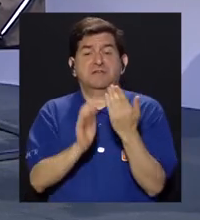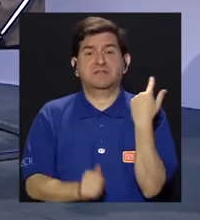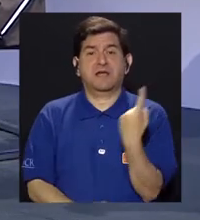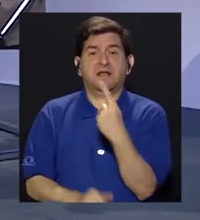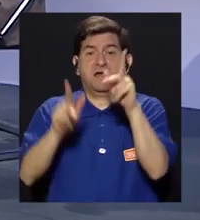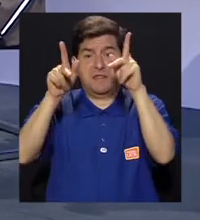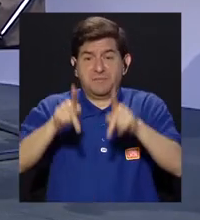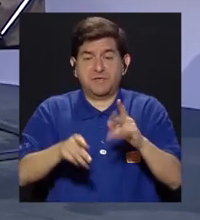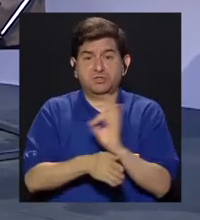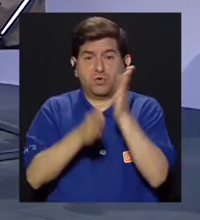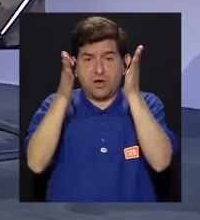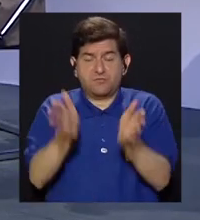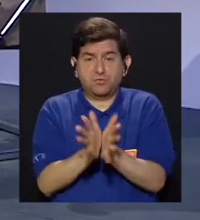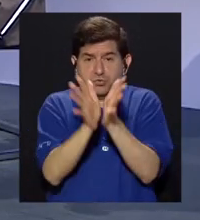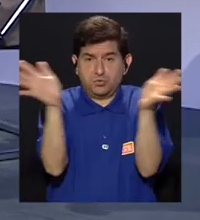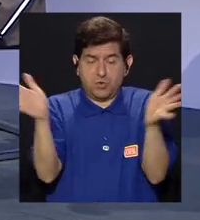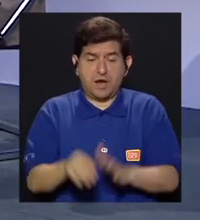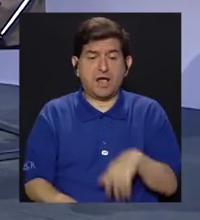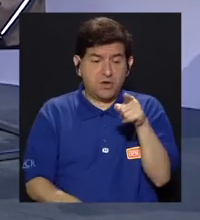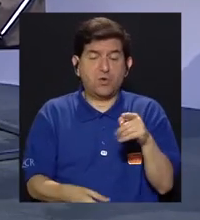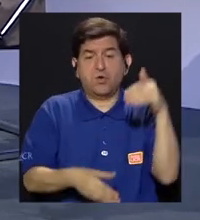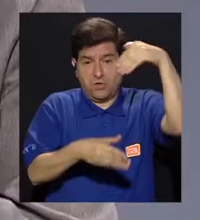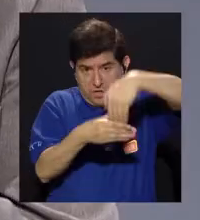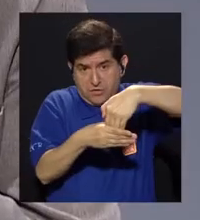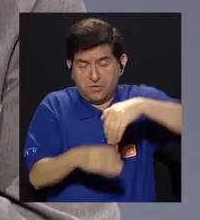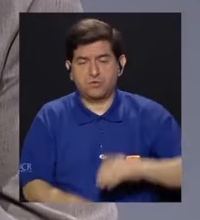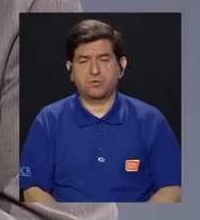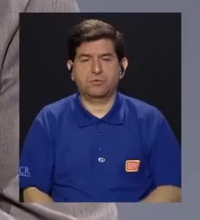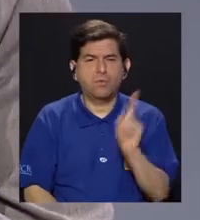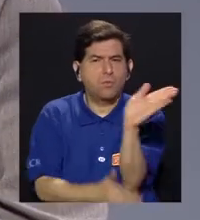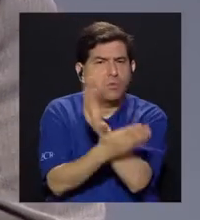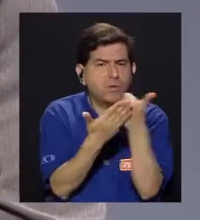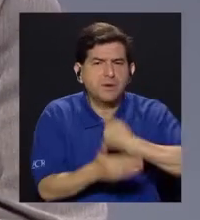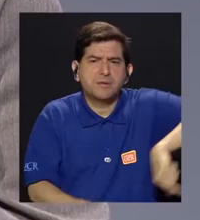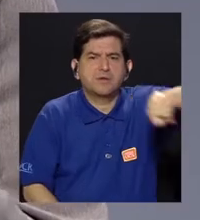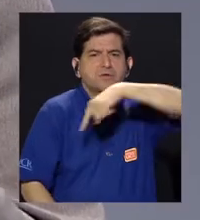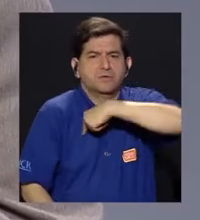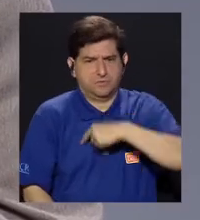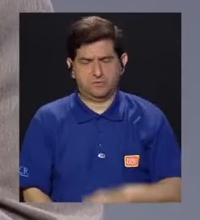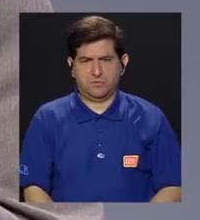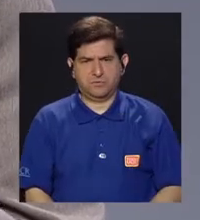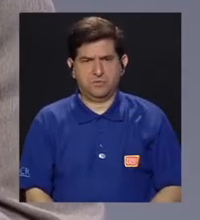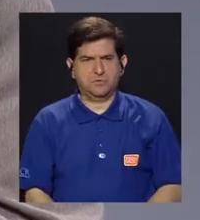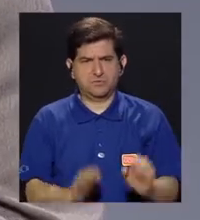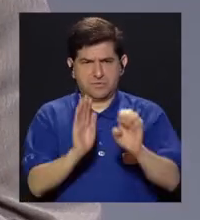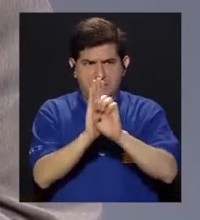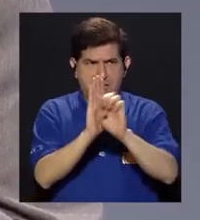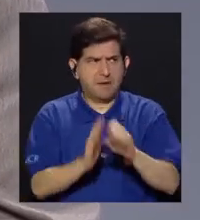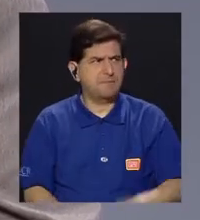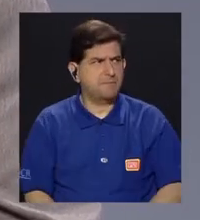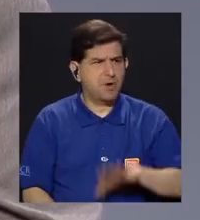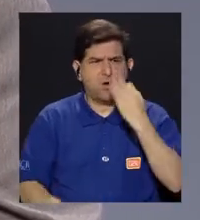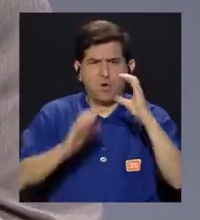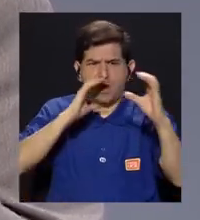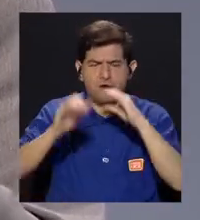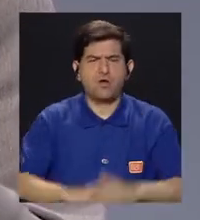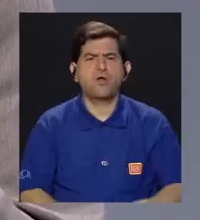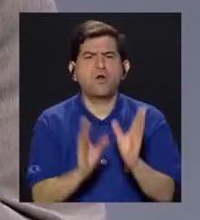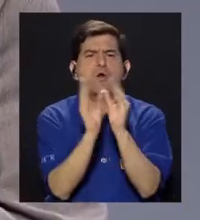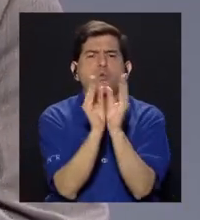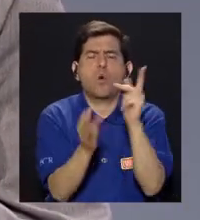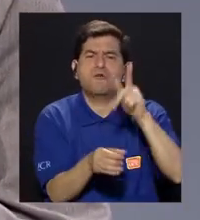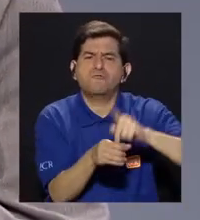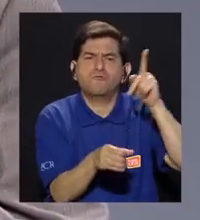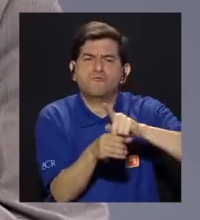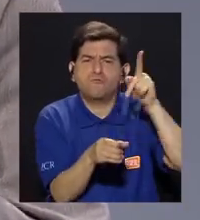a cada uno de los funcionarios públicos que están ahí porque por un lado nosotros andamos en los medios de comunicación en los